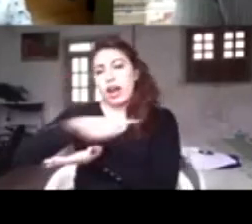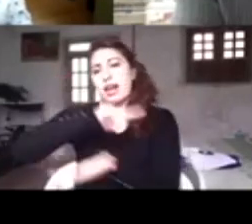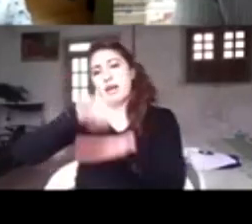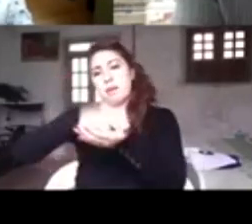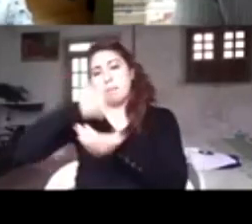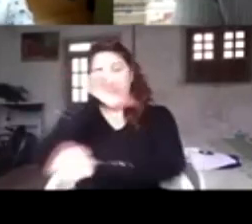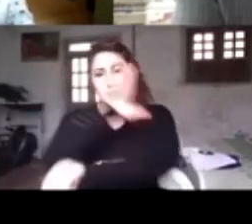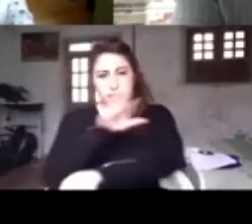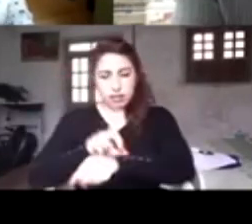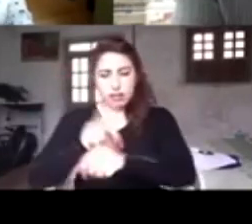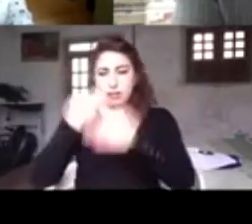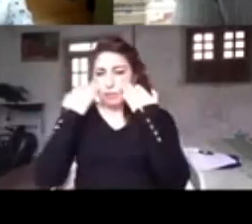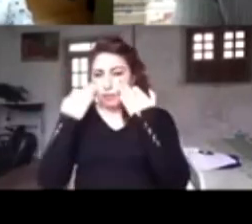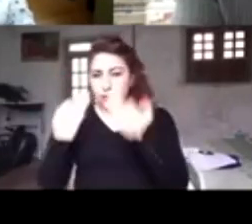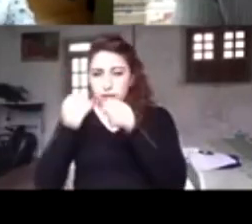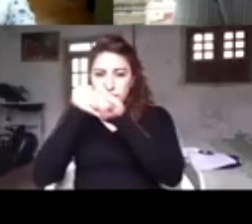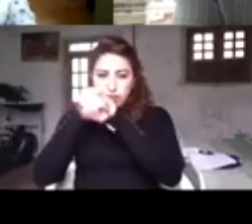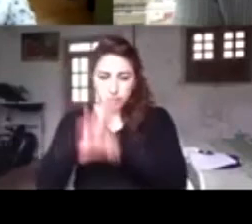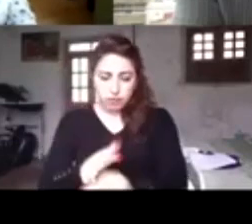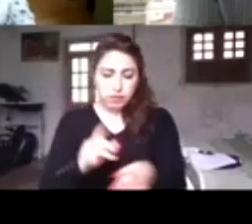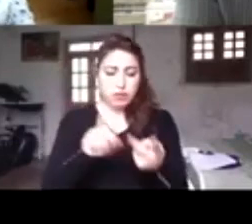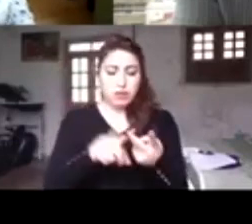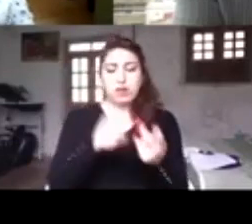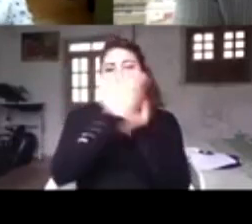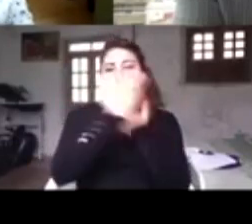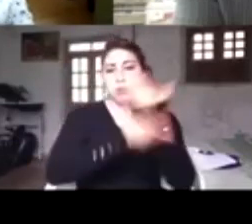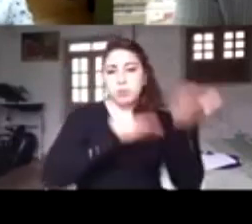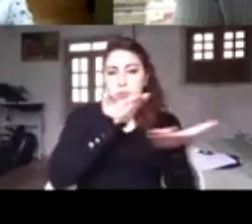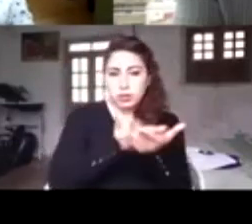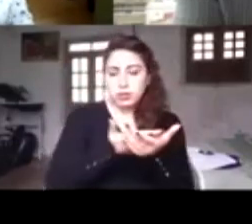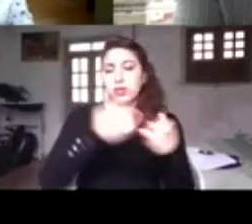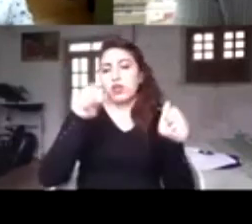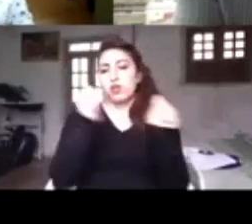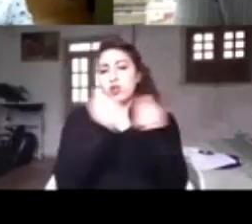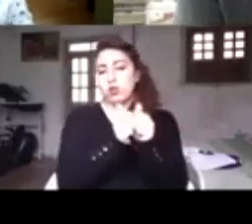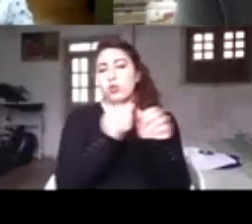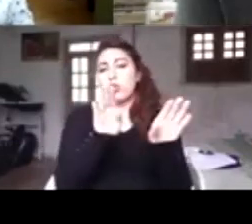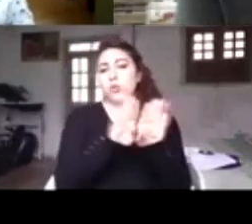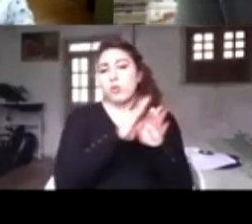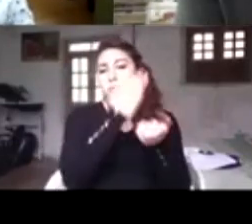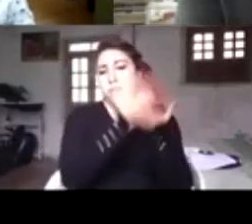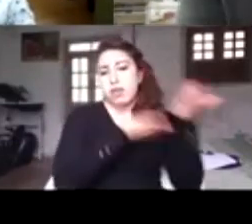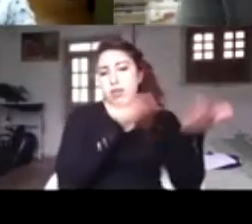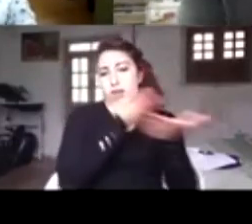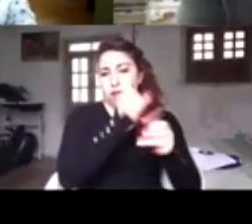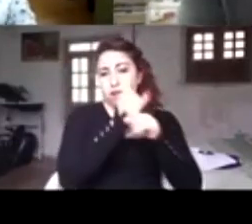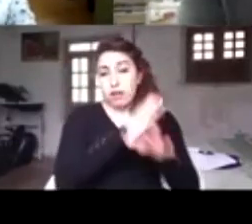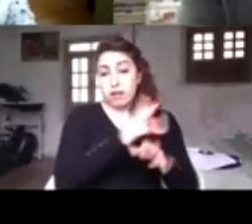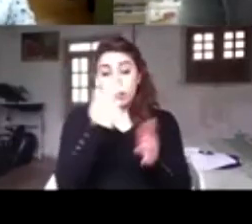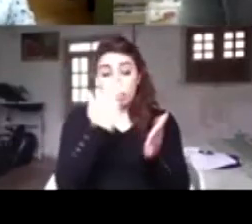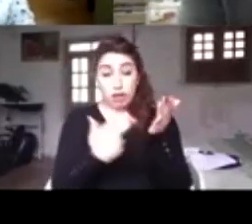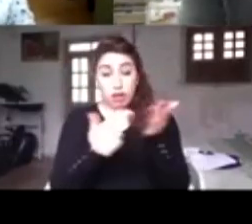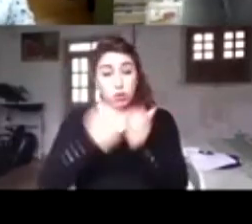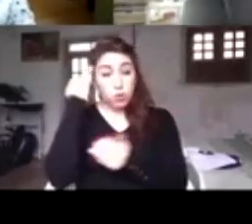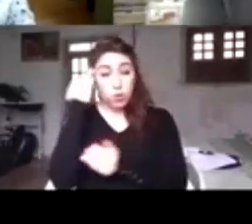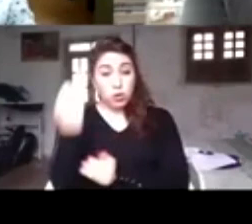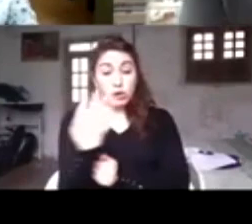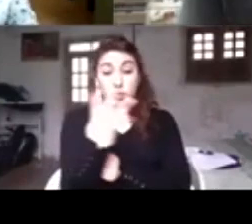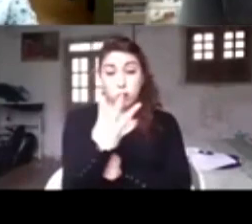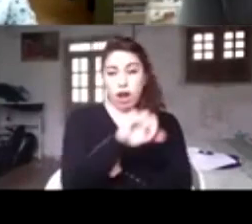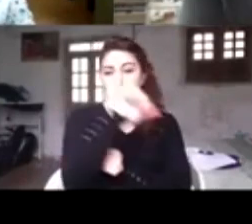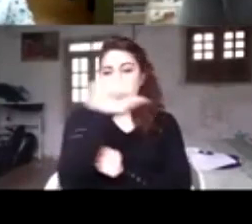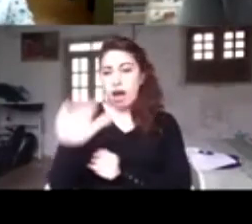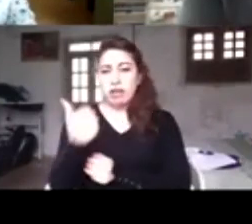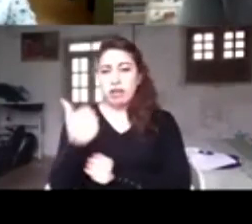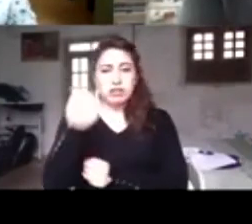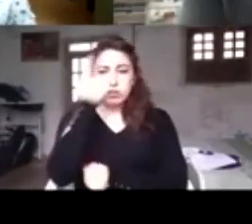de solicitudes de información y recursos de revisión. Estos talleres duran aproximadamente entre 4 o 6 horas, pero